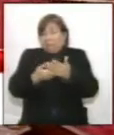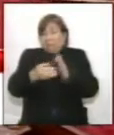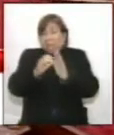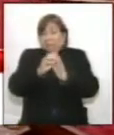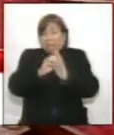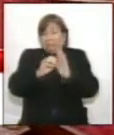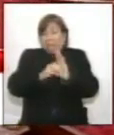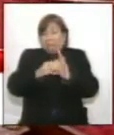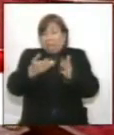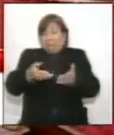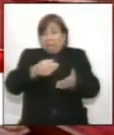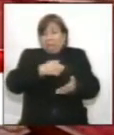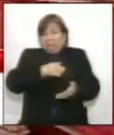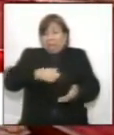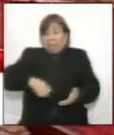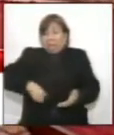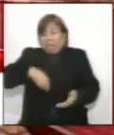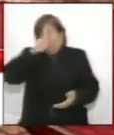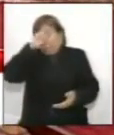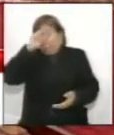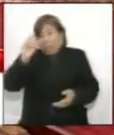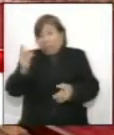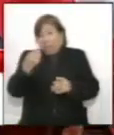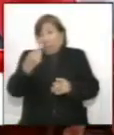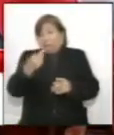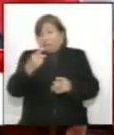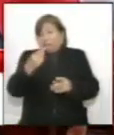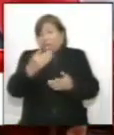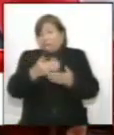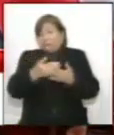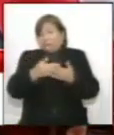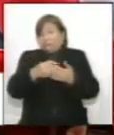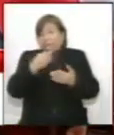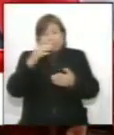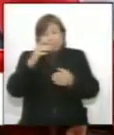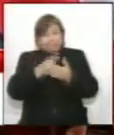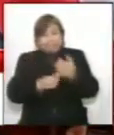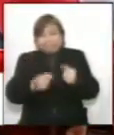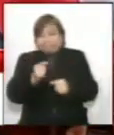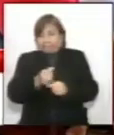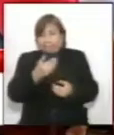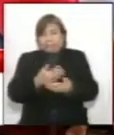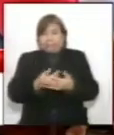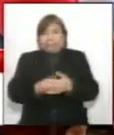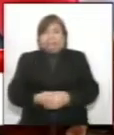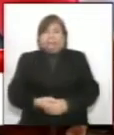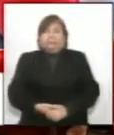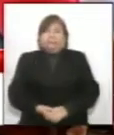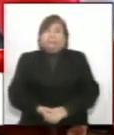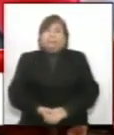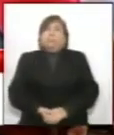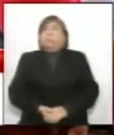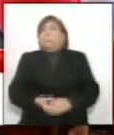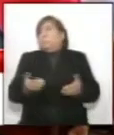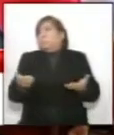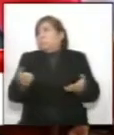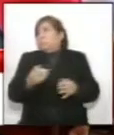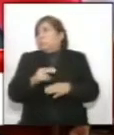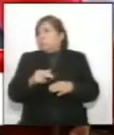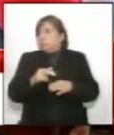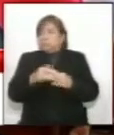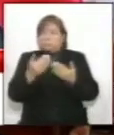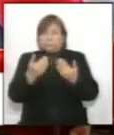Perú, ellos pasarán primero por el pliego de preguntas y si no convencen en la respuesta del pliego de preguntas, naturalmente el